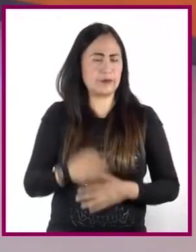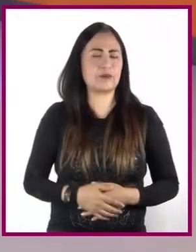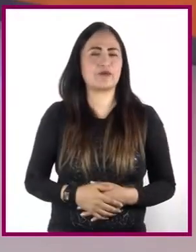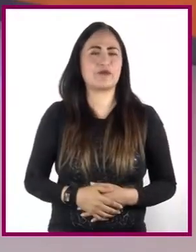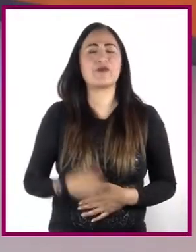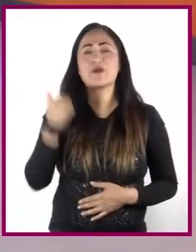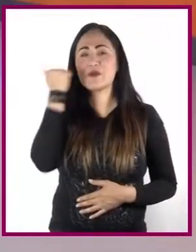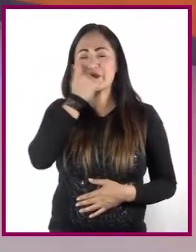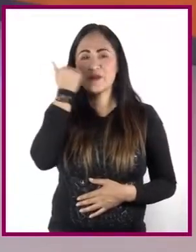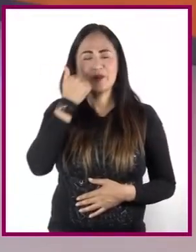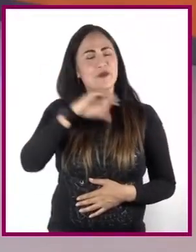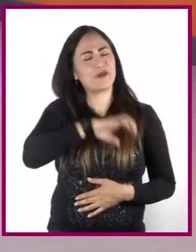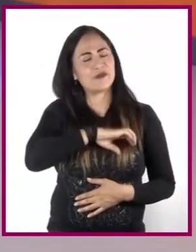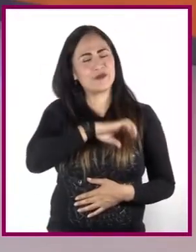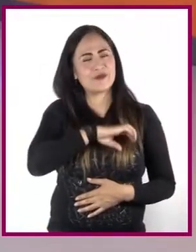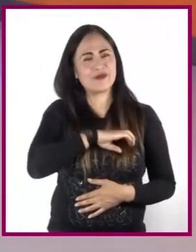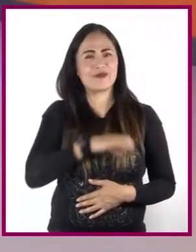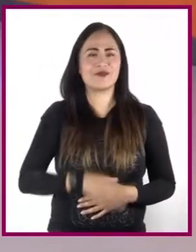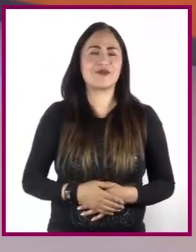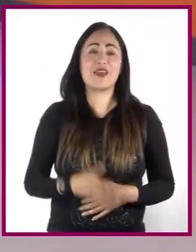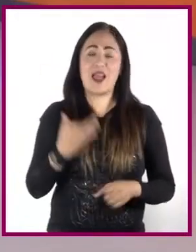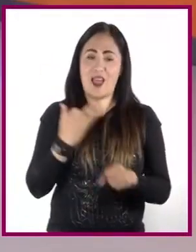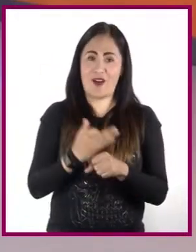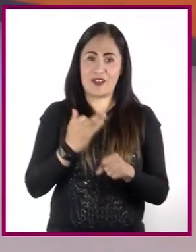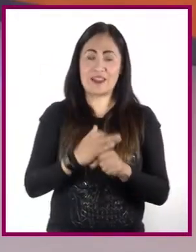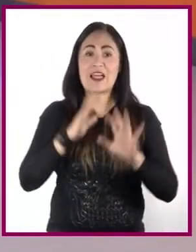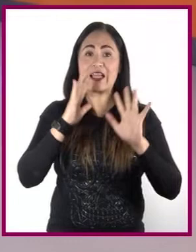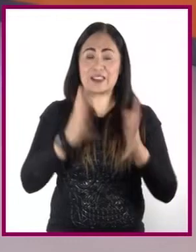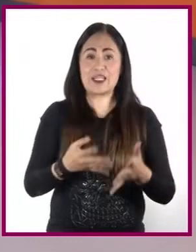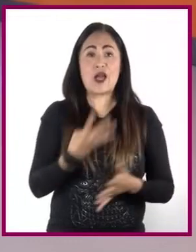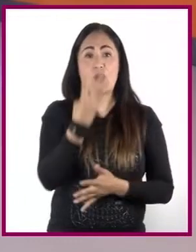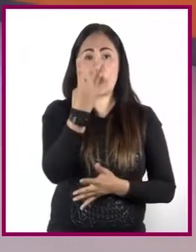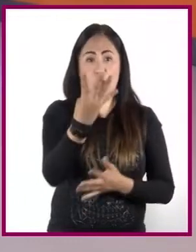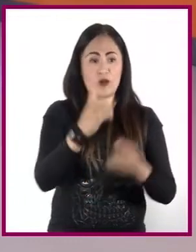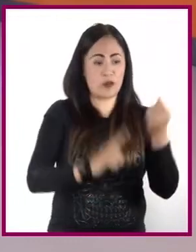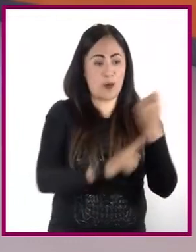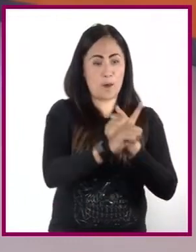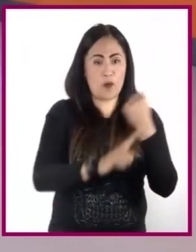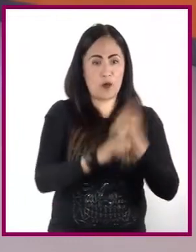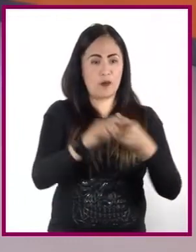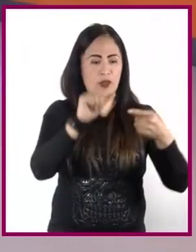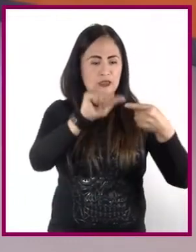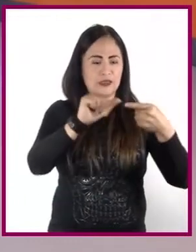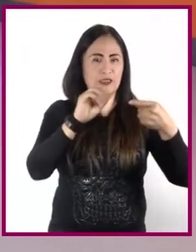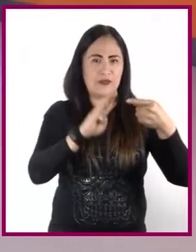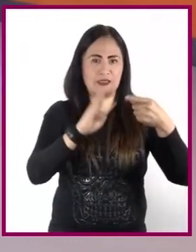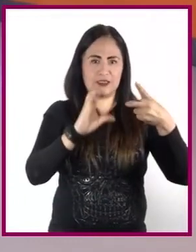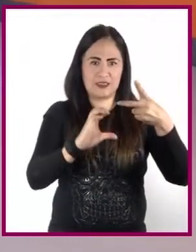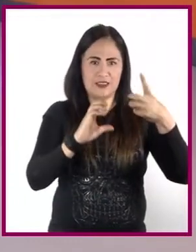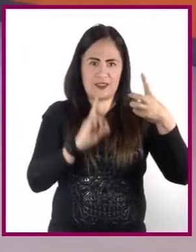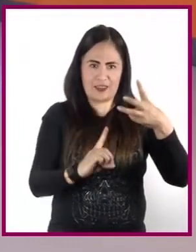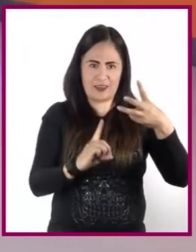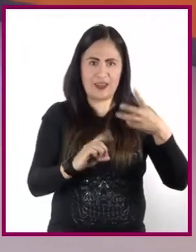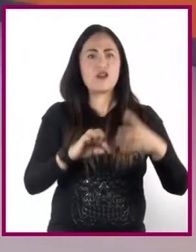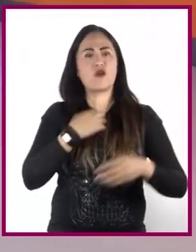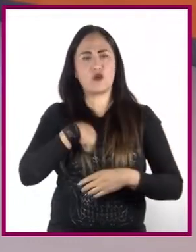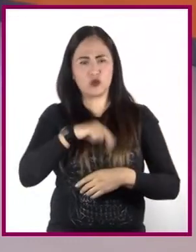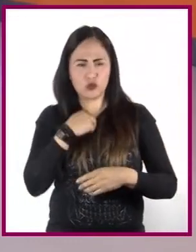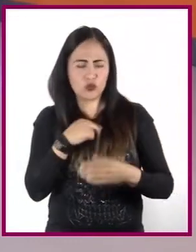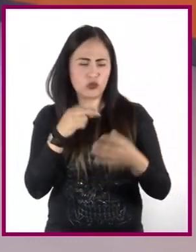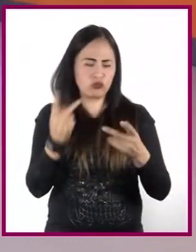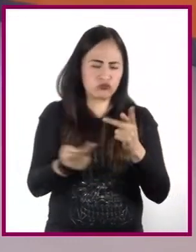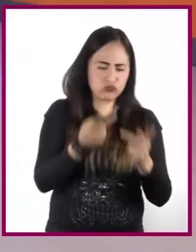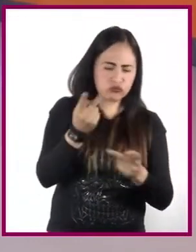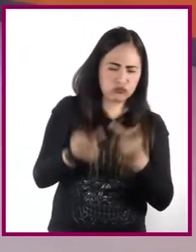Estimadas alumnas y estimados alumnos, hasta el momento llevamos 4 ejercicios de opción múltiple en donde hemos encontrado la solución a